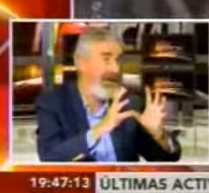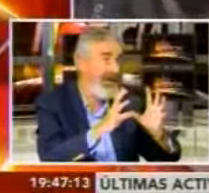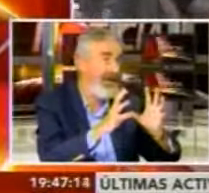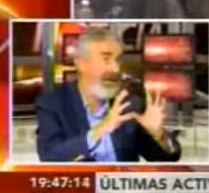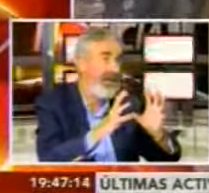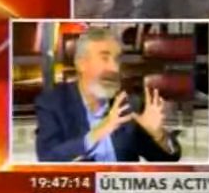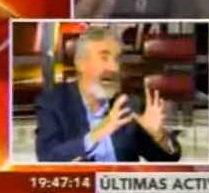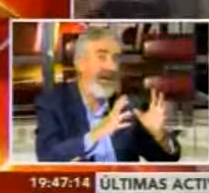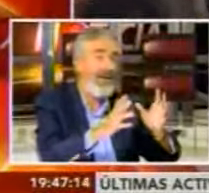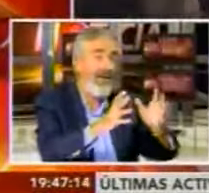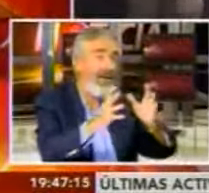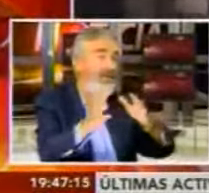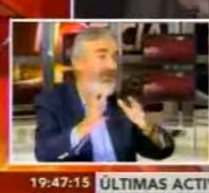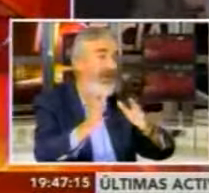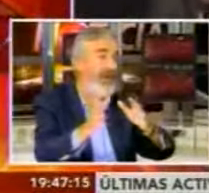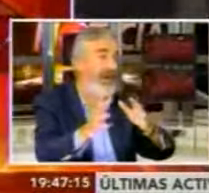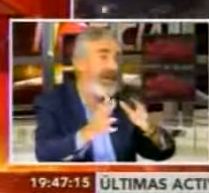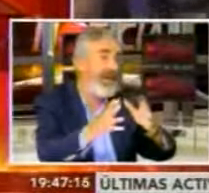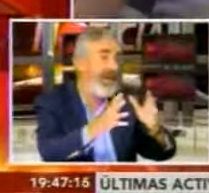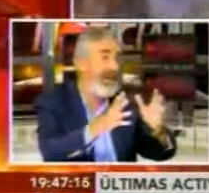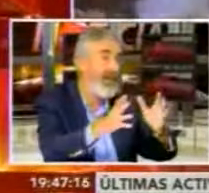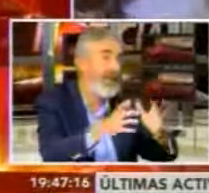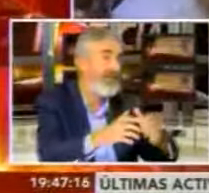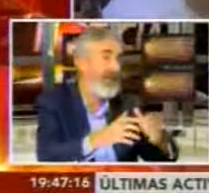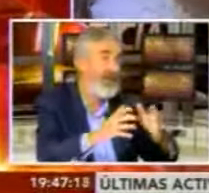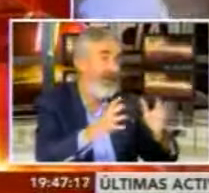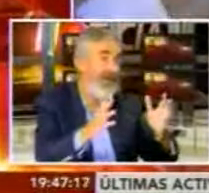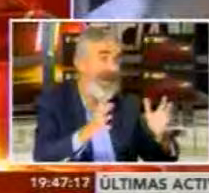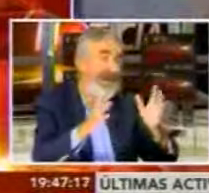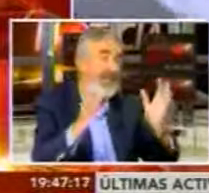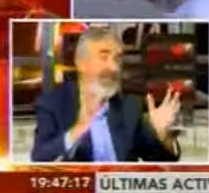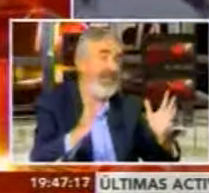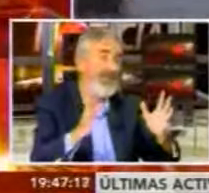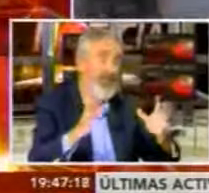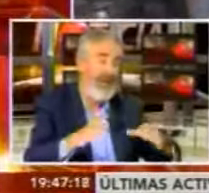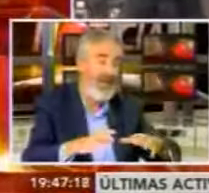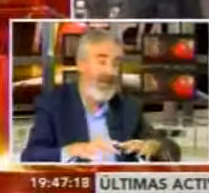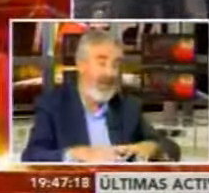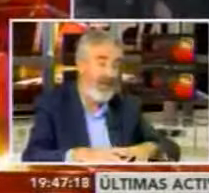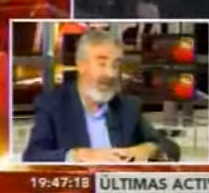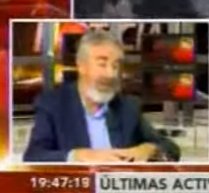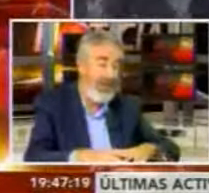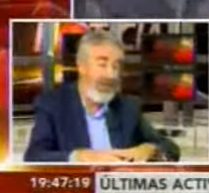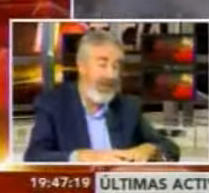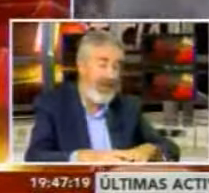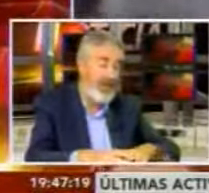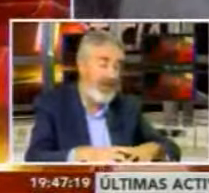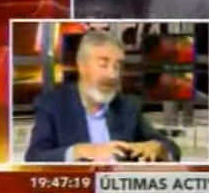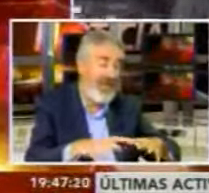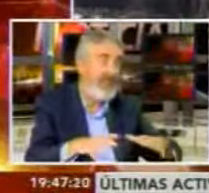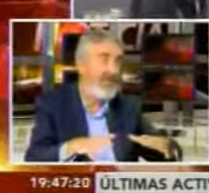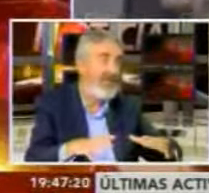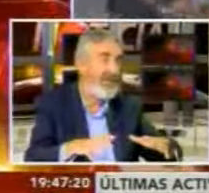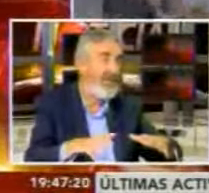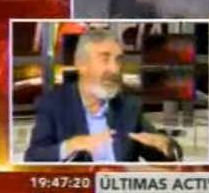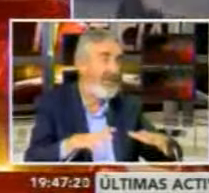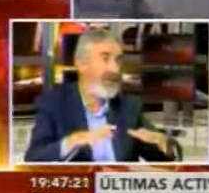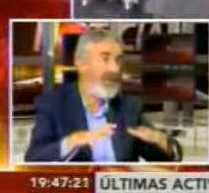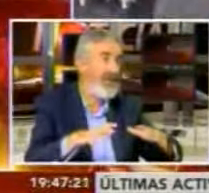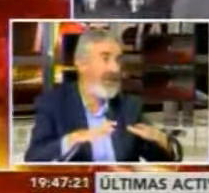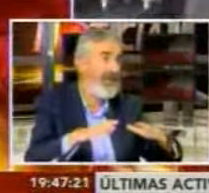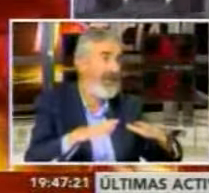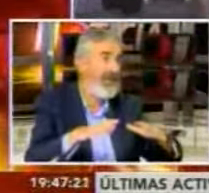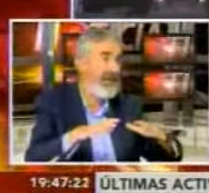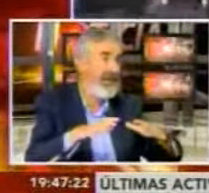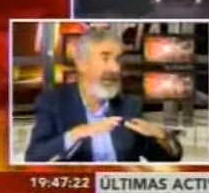Entonces yo creo que la economía crece, pero no necesariamente mejora un poco la situación de la gente. Es verdad, le da recursos al Estado, es